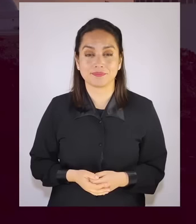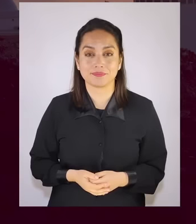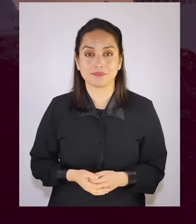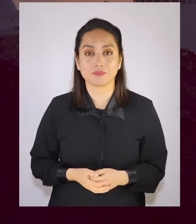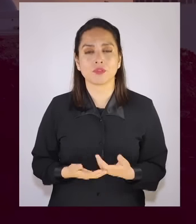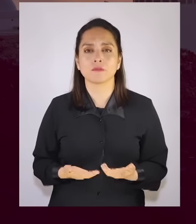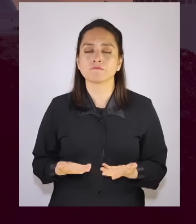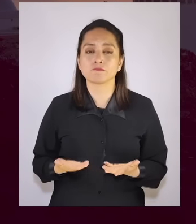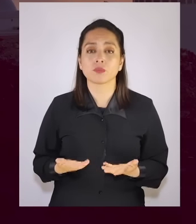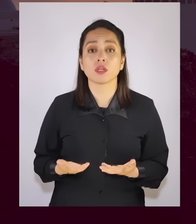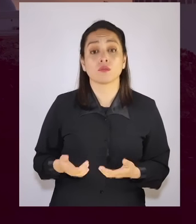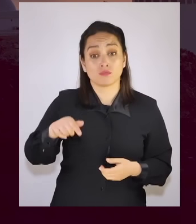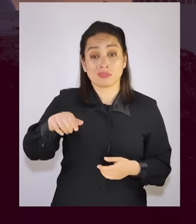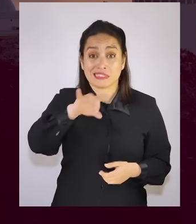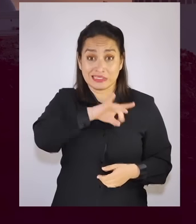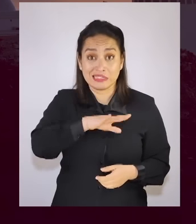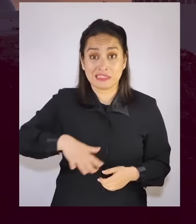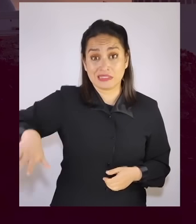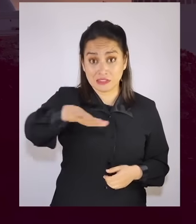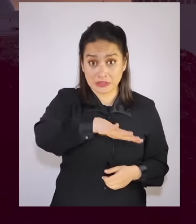Por el hecho de estar en territorio chileno,